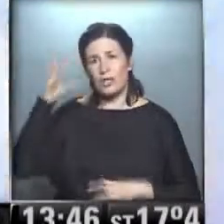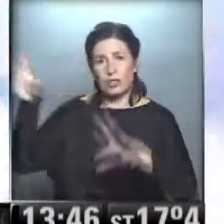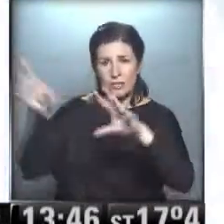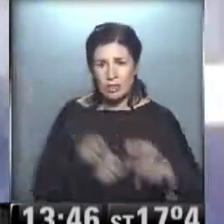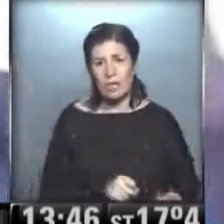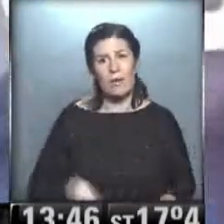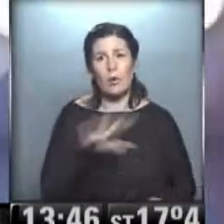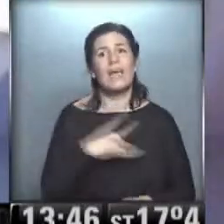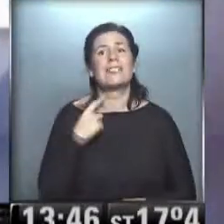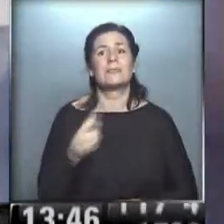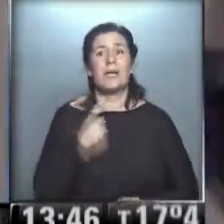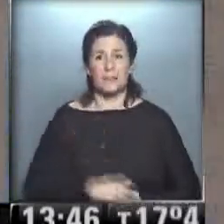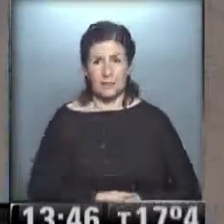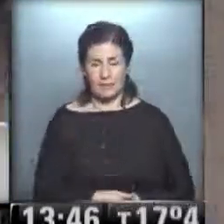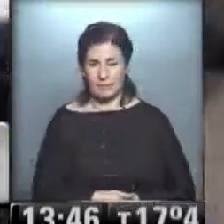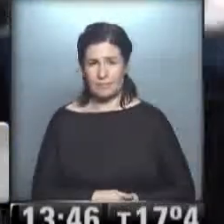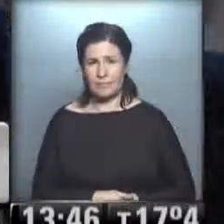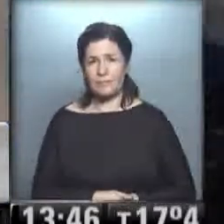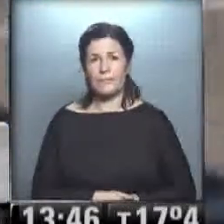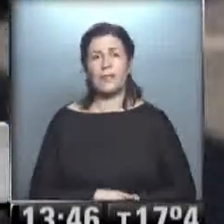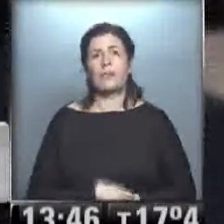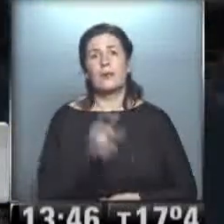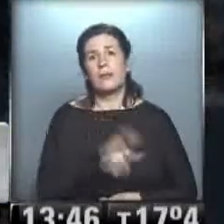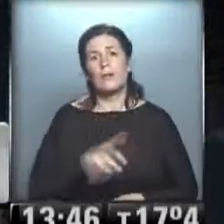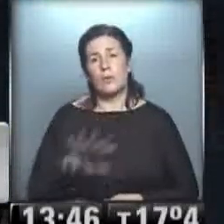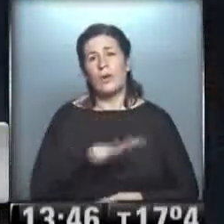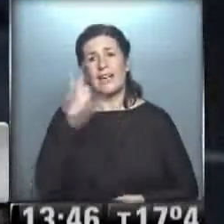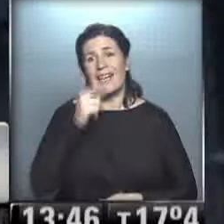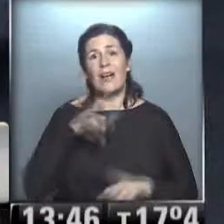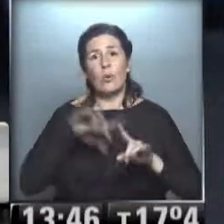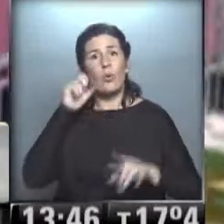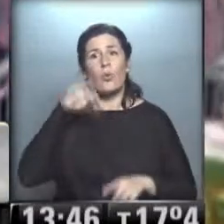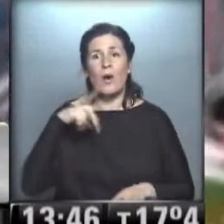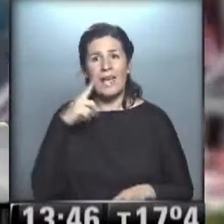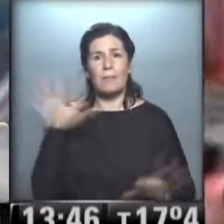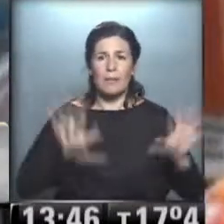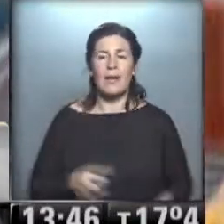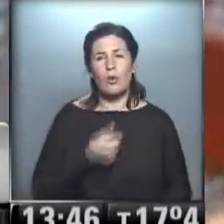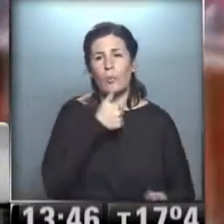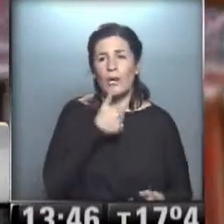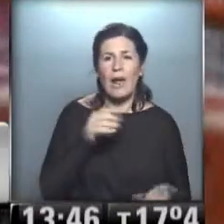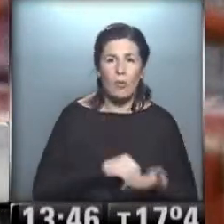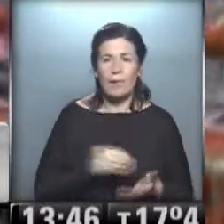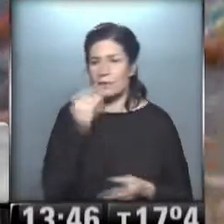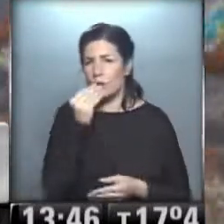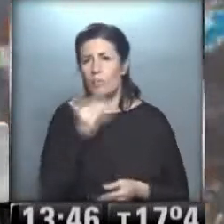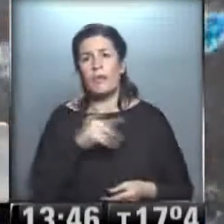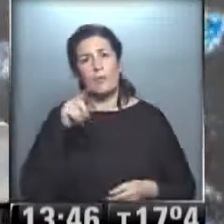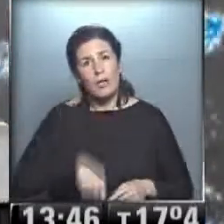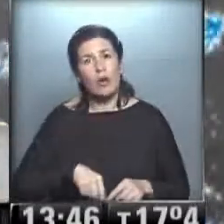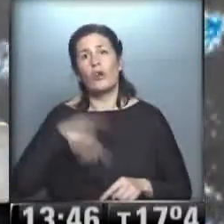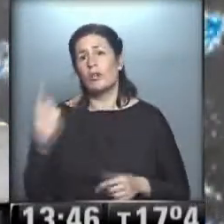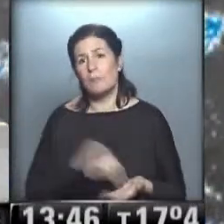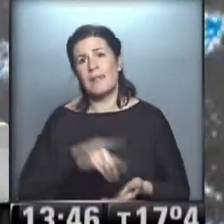España. La población de las islas de Hawái se prepara aprovisionándose de agua y alimentos para la llegada entre hoy y el domingo